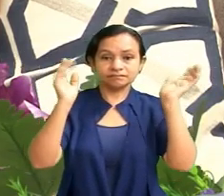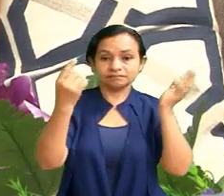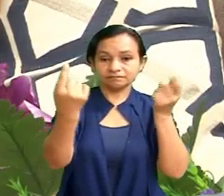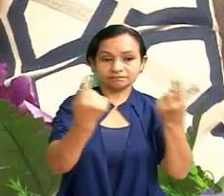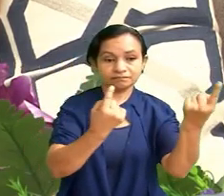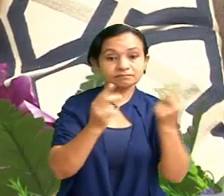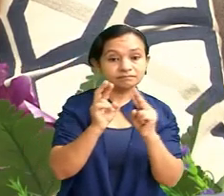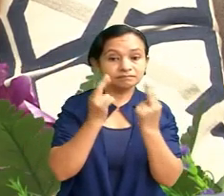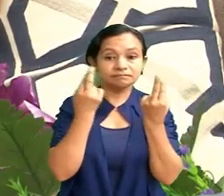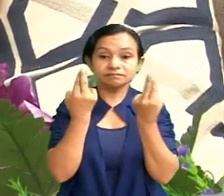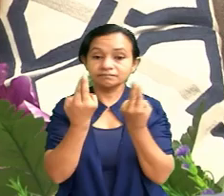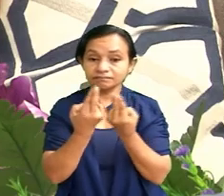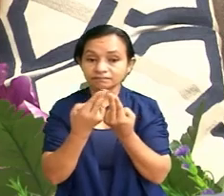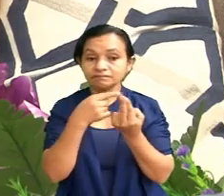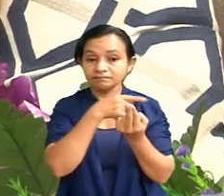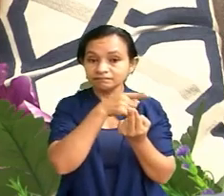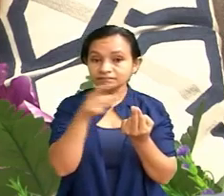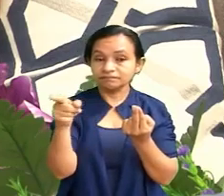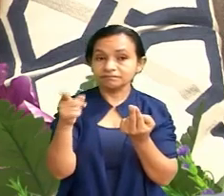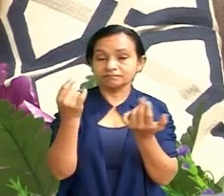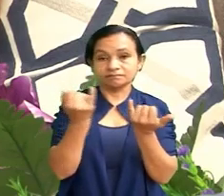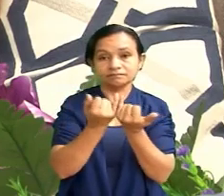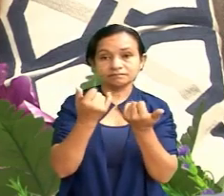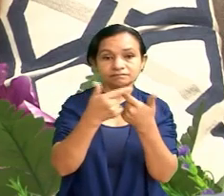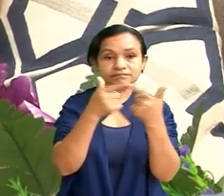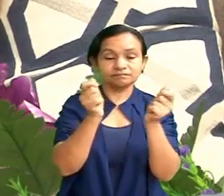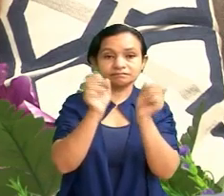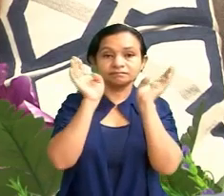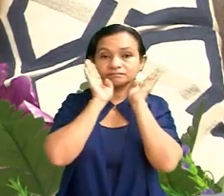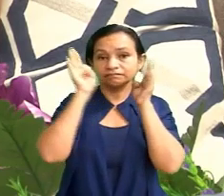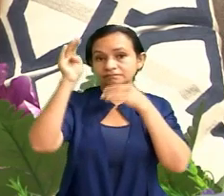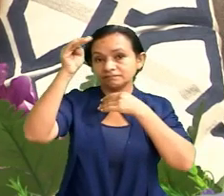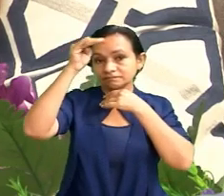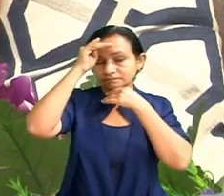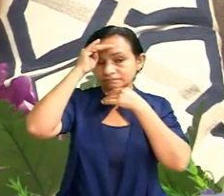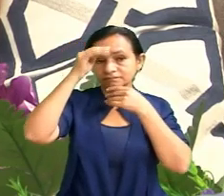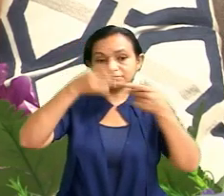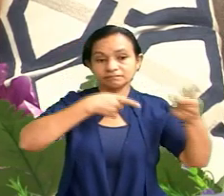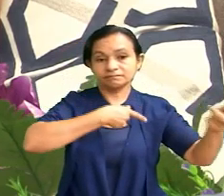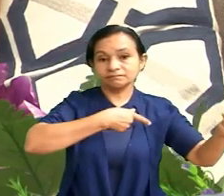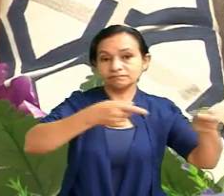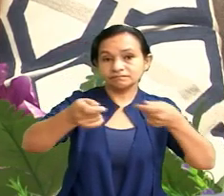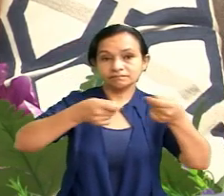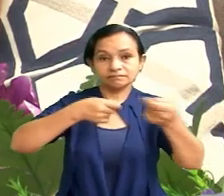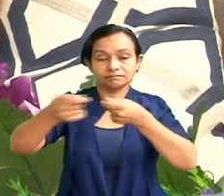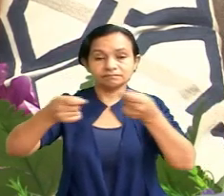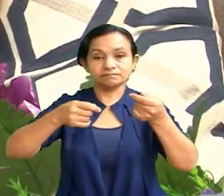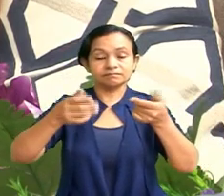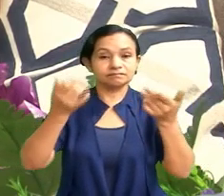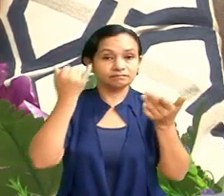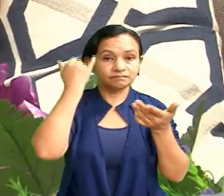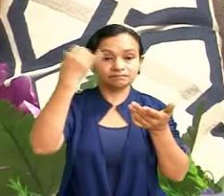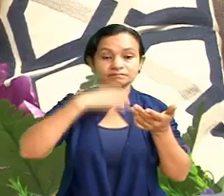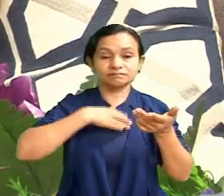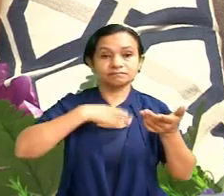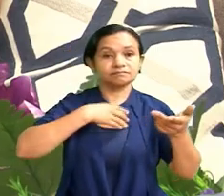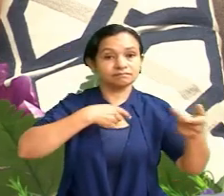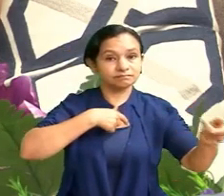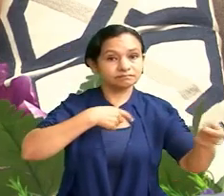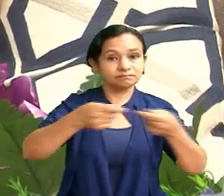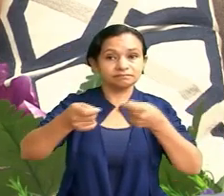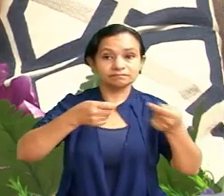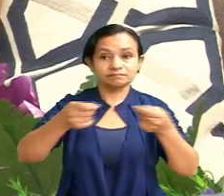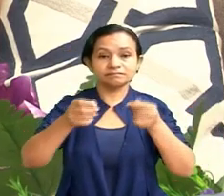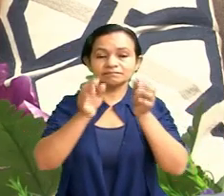que ellos son son también sector privado son un sector de pequeños negocios son sector de emprendimiento y son un sector